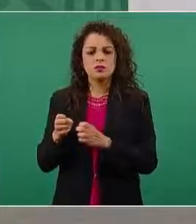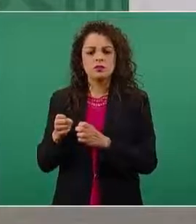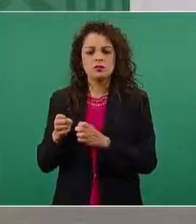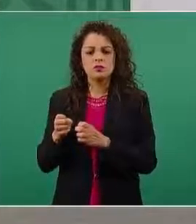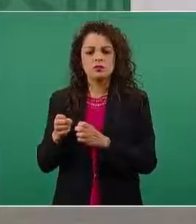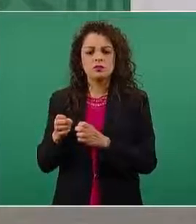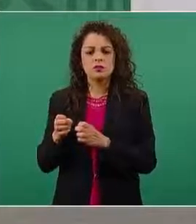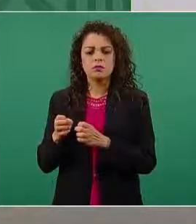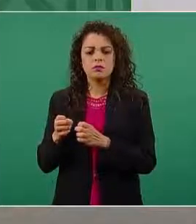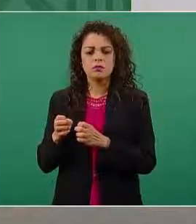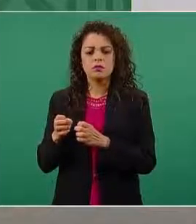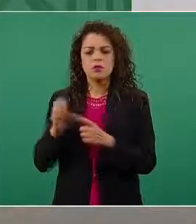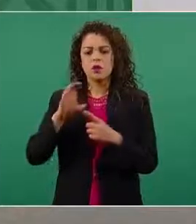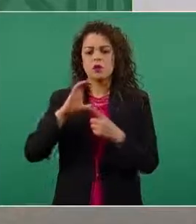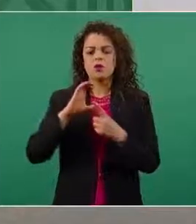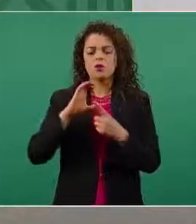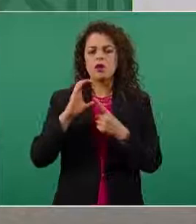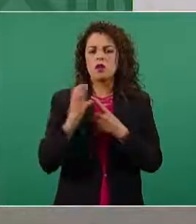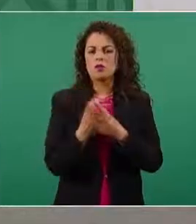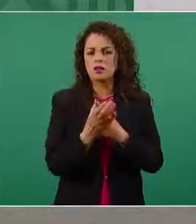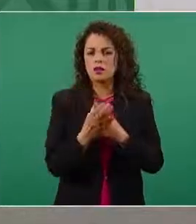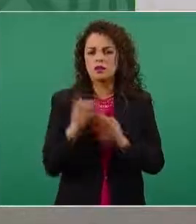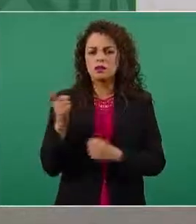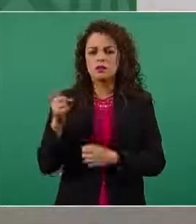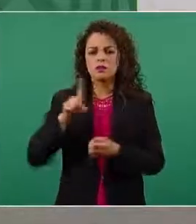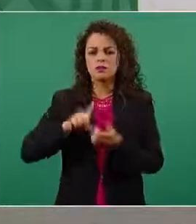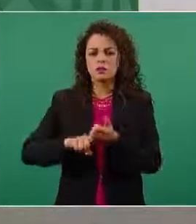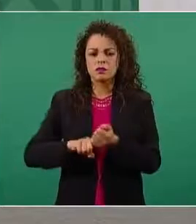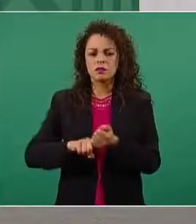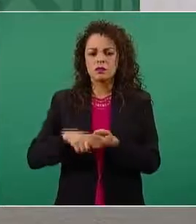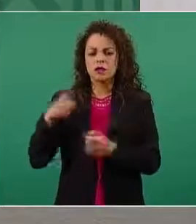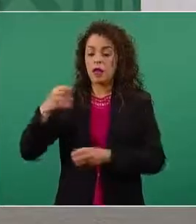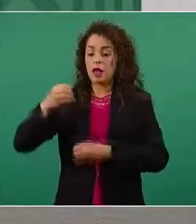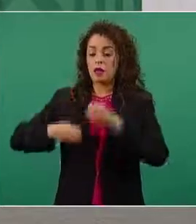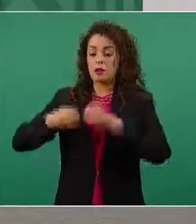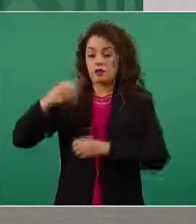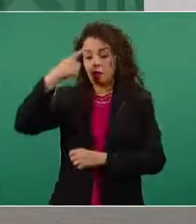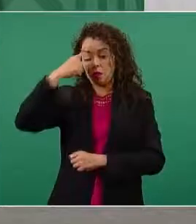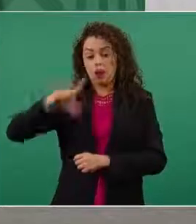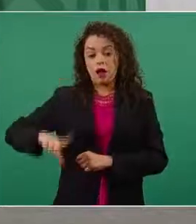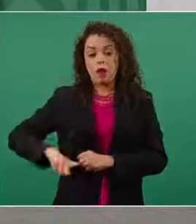donde se está juzgando al gobernador de Tamaulipas,